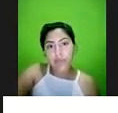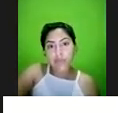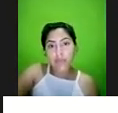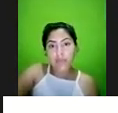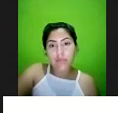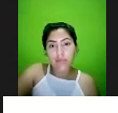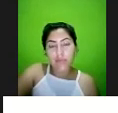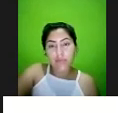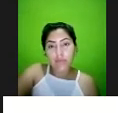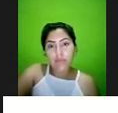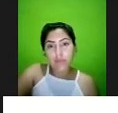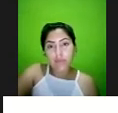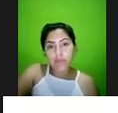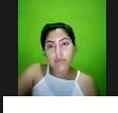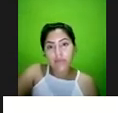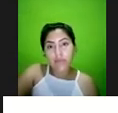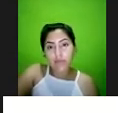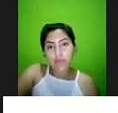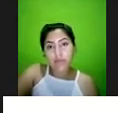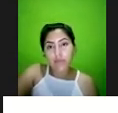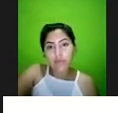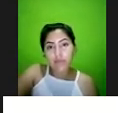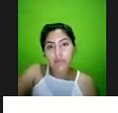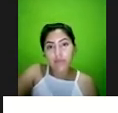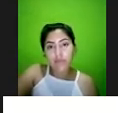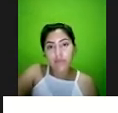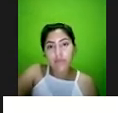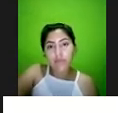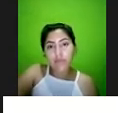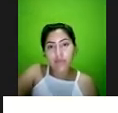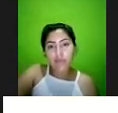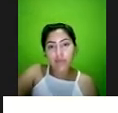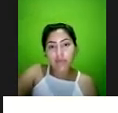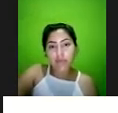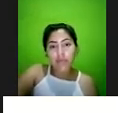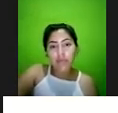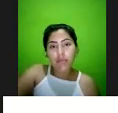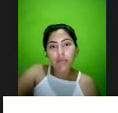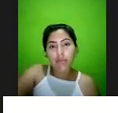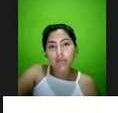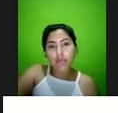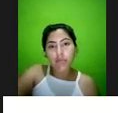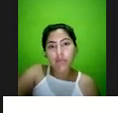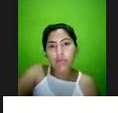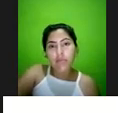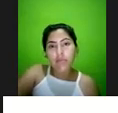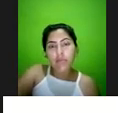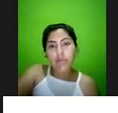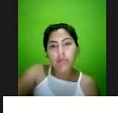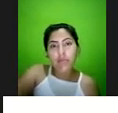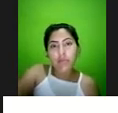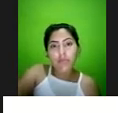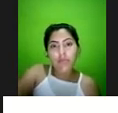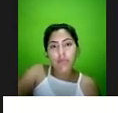Aquí les muestro la forma, las formas de los músculos. Tenemos músculos